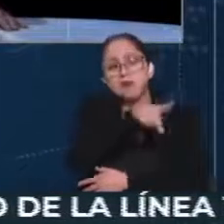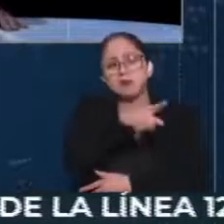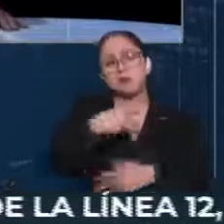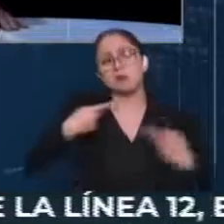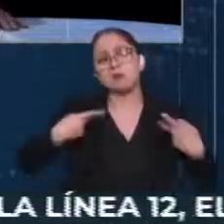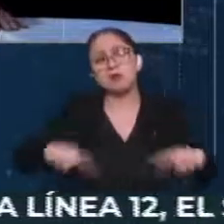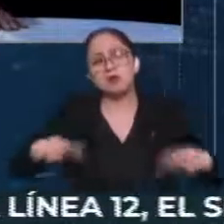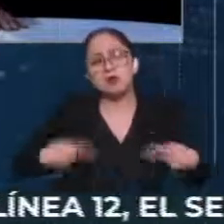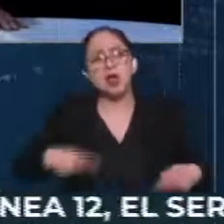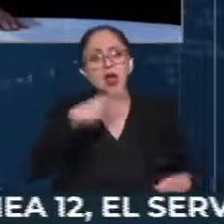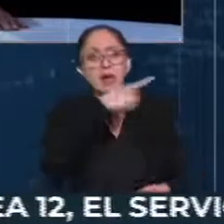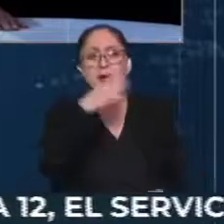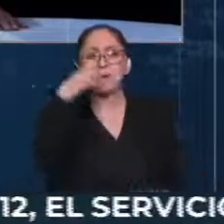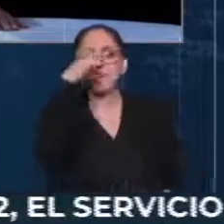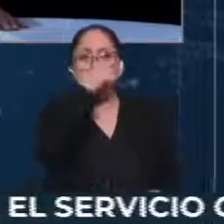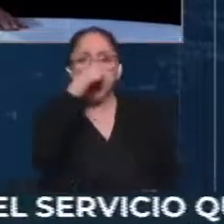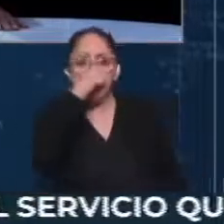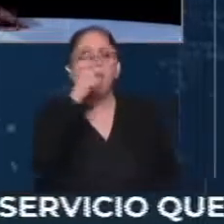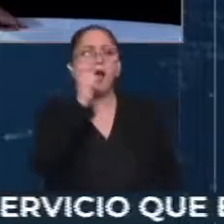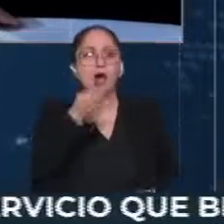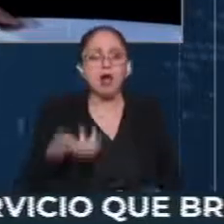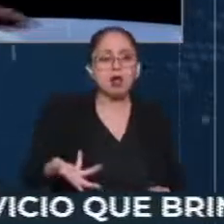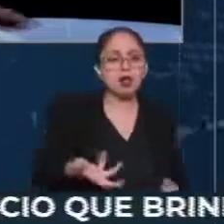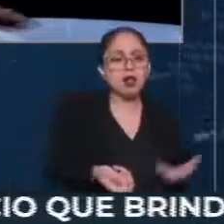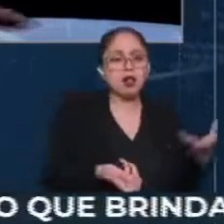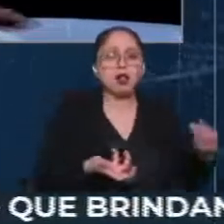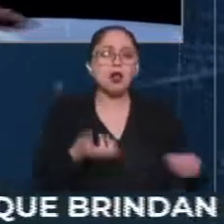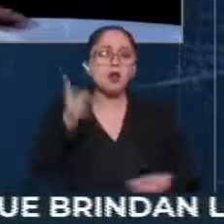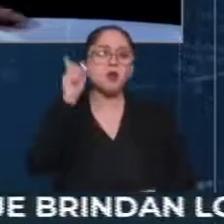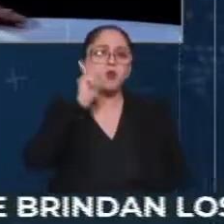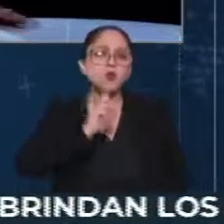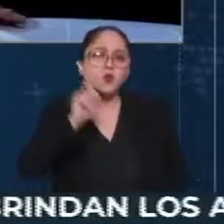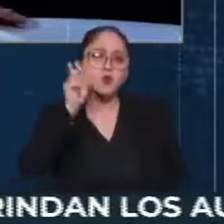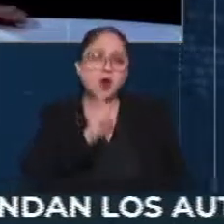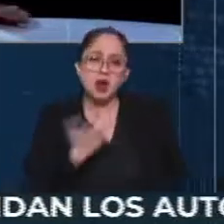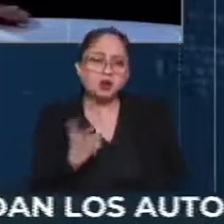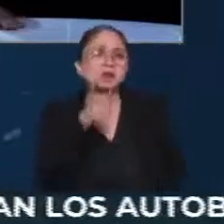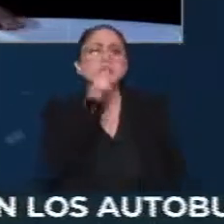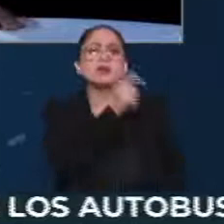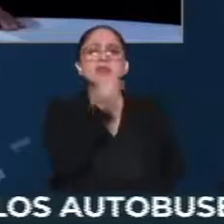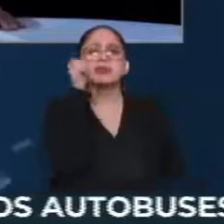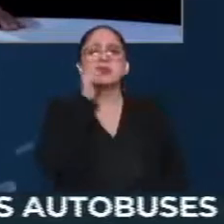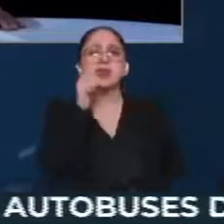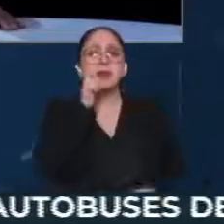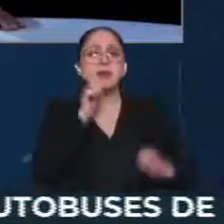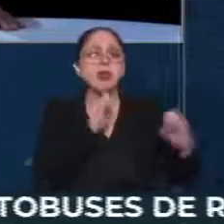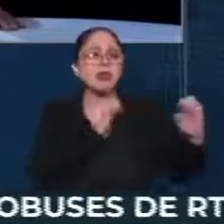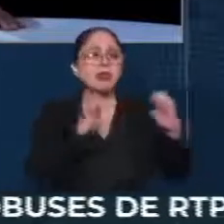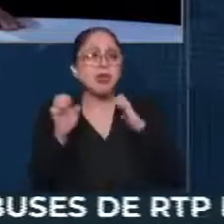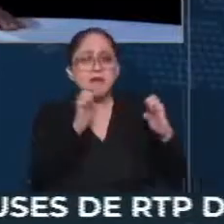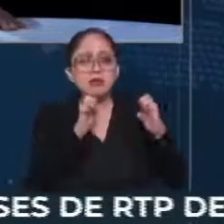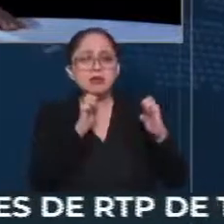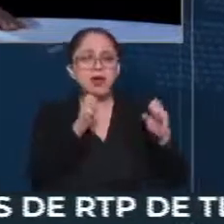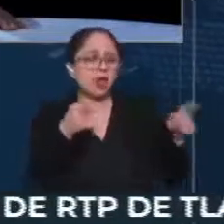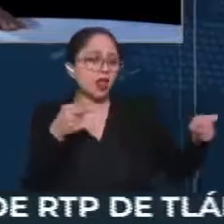que manosea mujeres al aire y que su único centro a la hora de entrevistar es alburearse a su